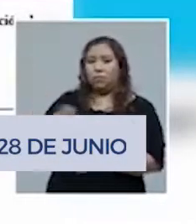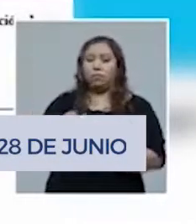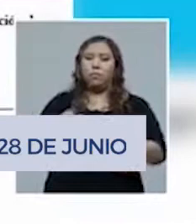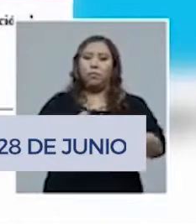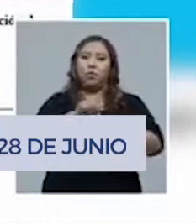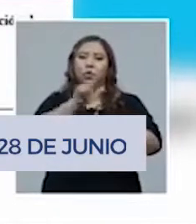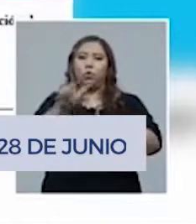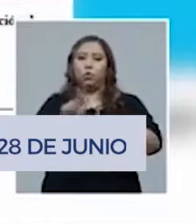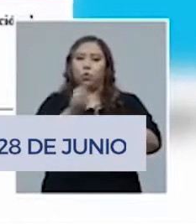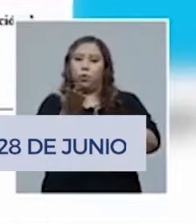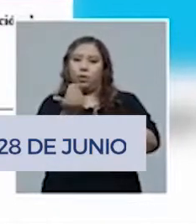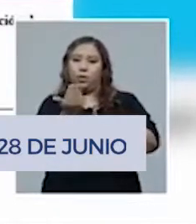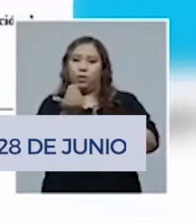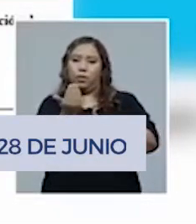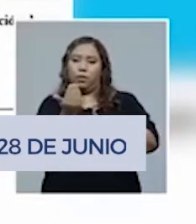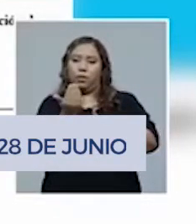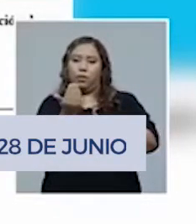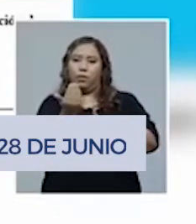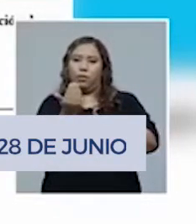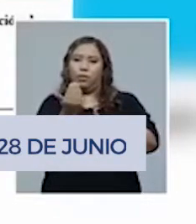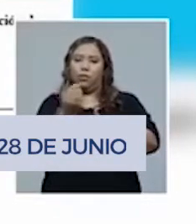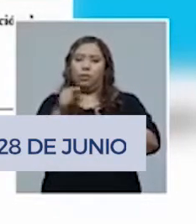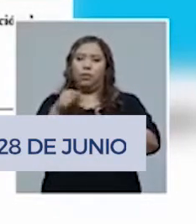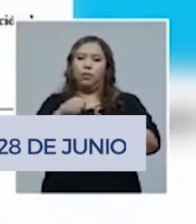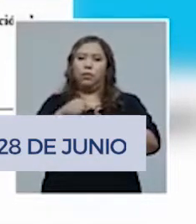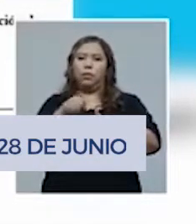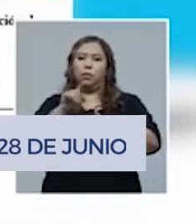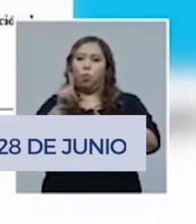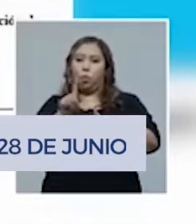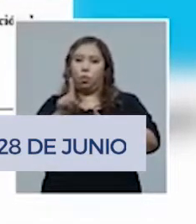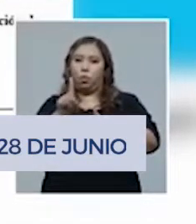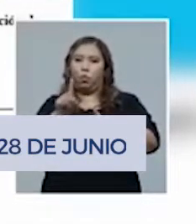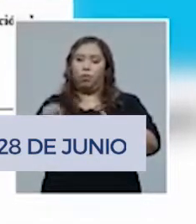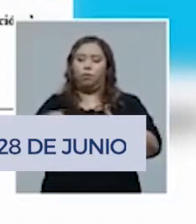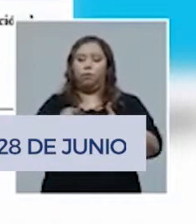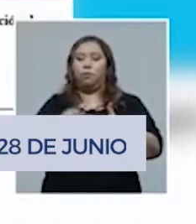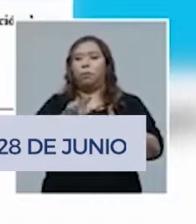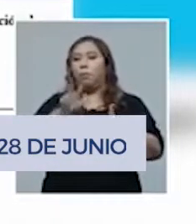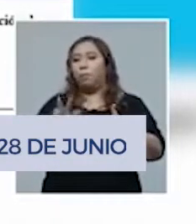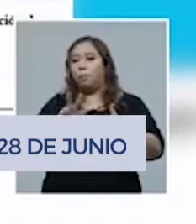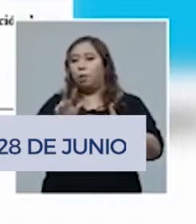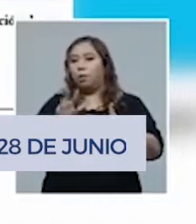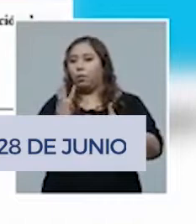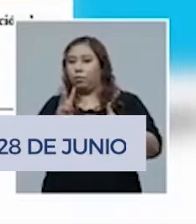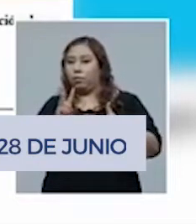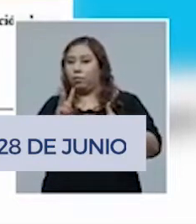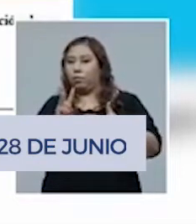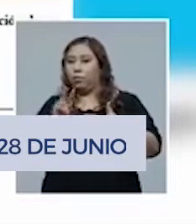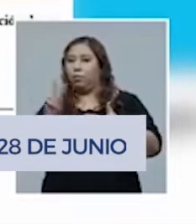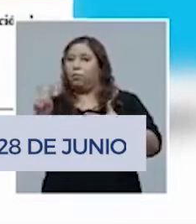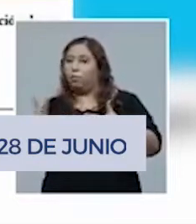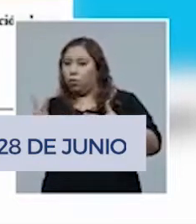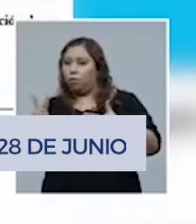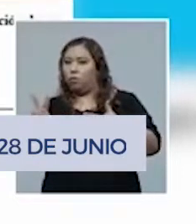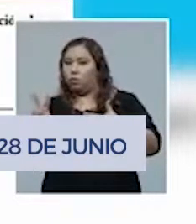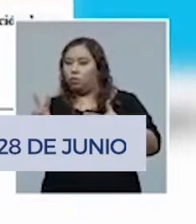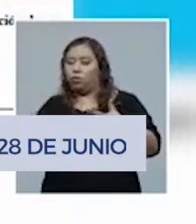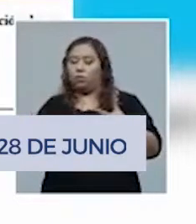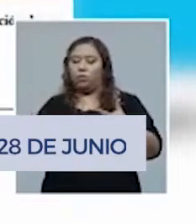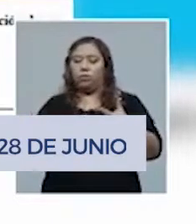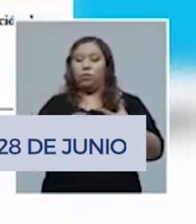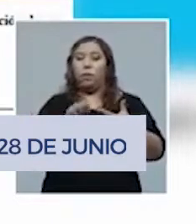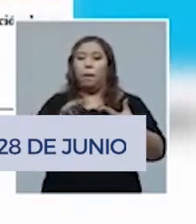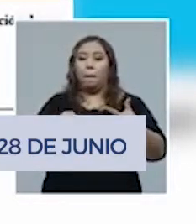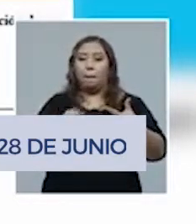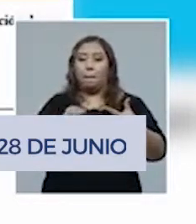queda absoluto por 2 semanas más con el fin de contener la curva ascendente en los casos de COVID-19 que se ha disparado en los últimos días.